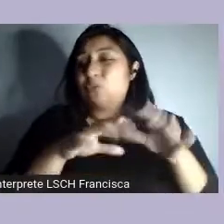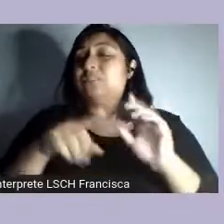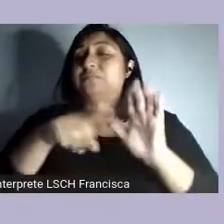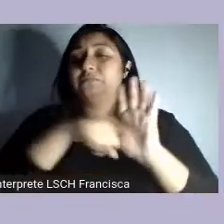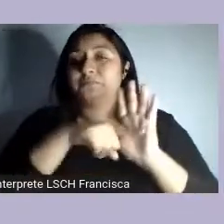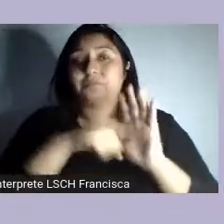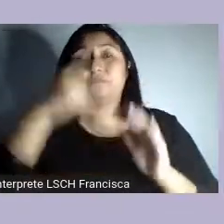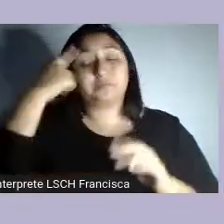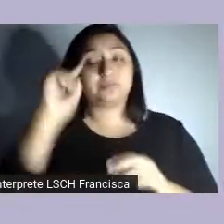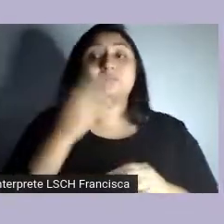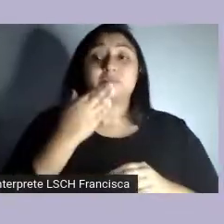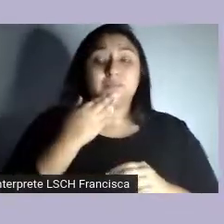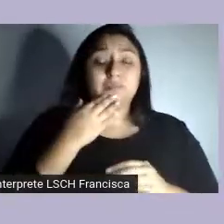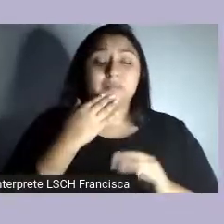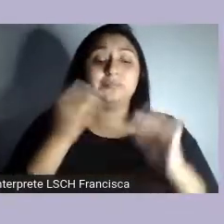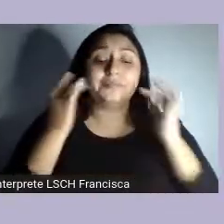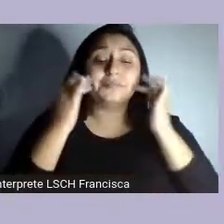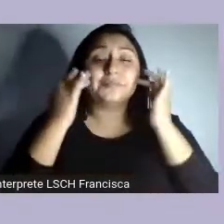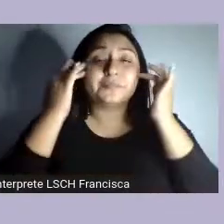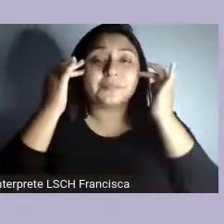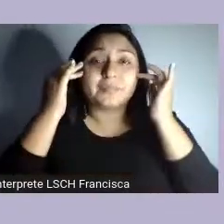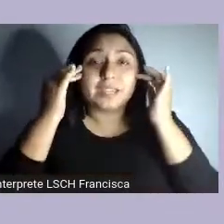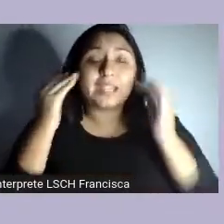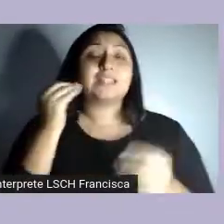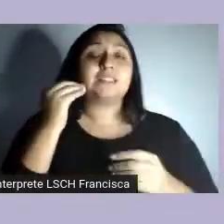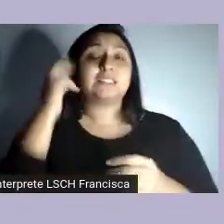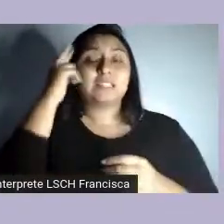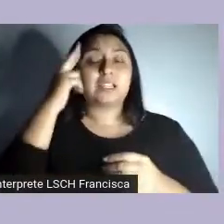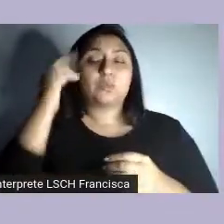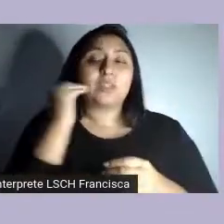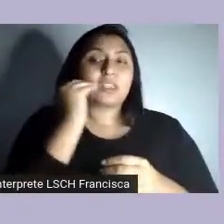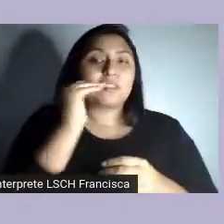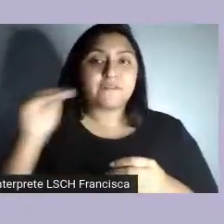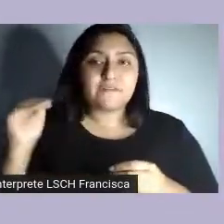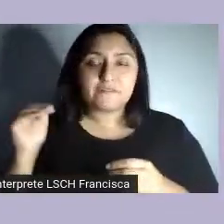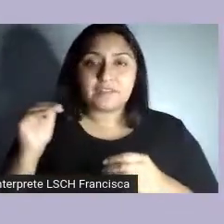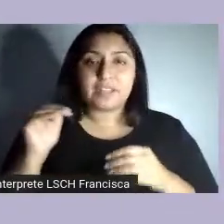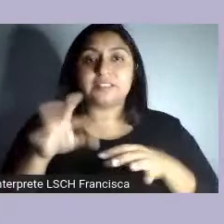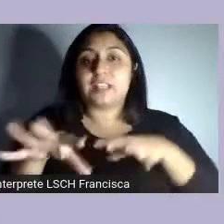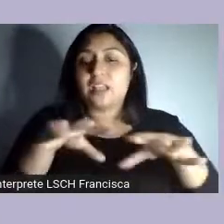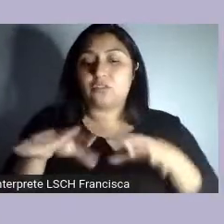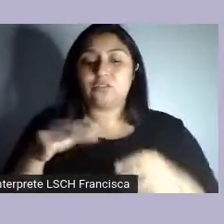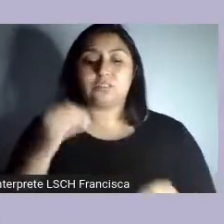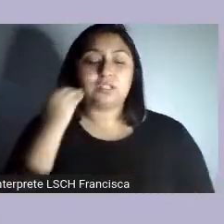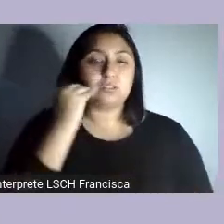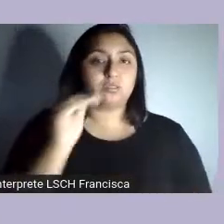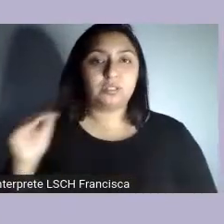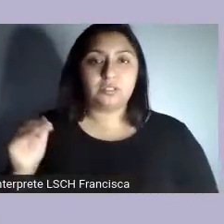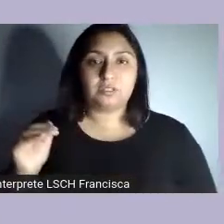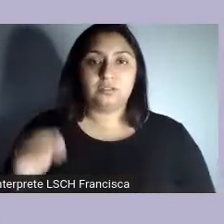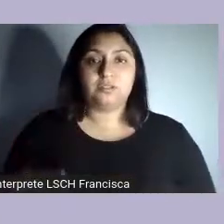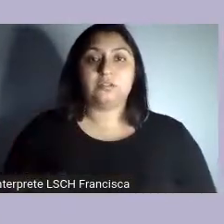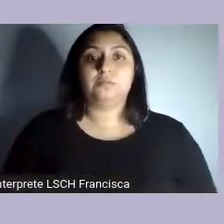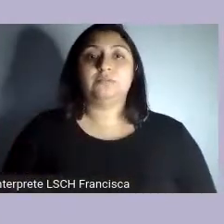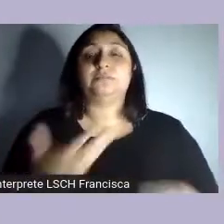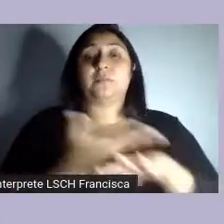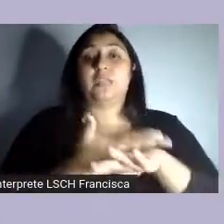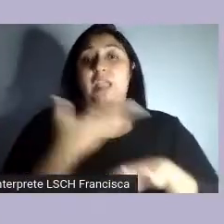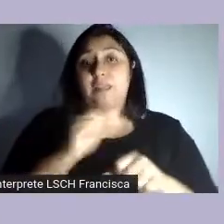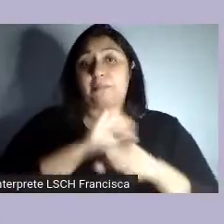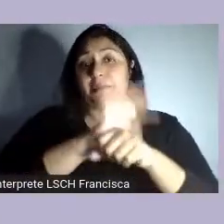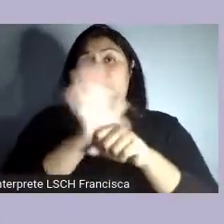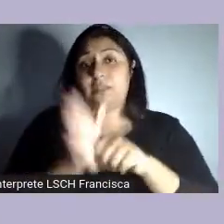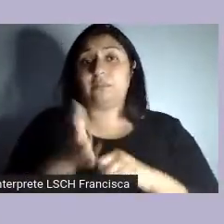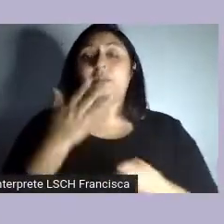hay alegría, sobre todo si uno recuerda su infancia y la cosa bella de los niños. Aquí hay pandemia también, todos saben